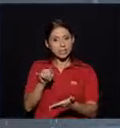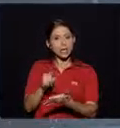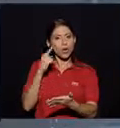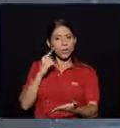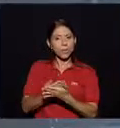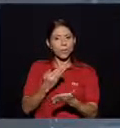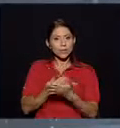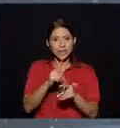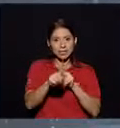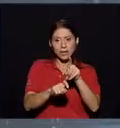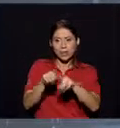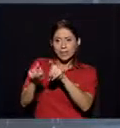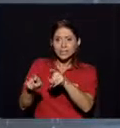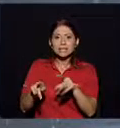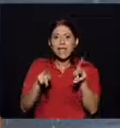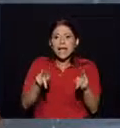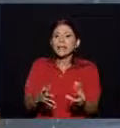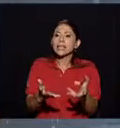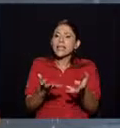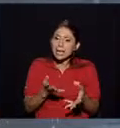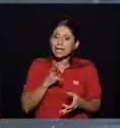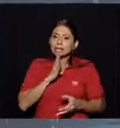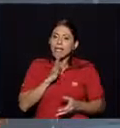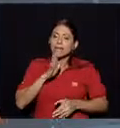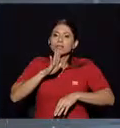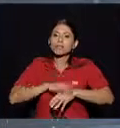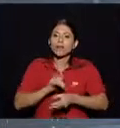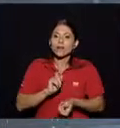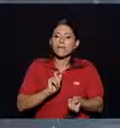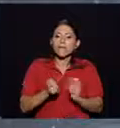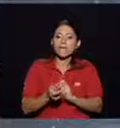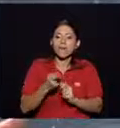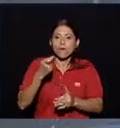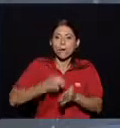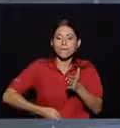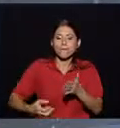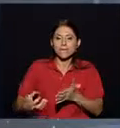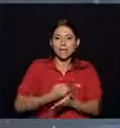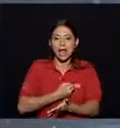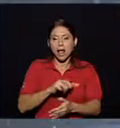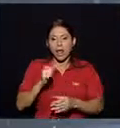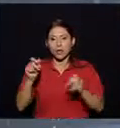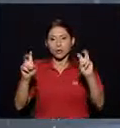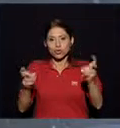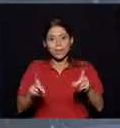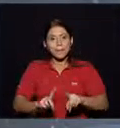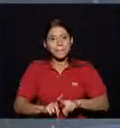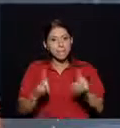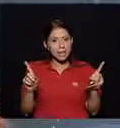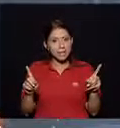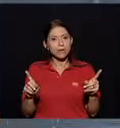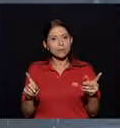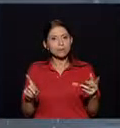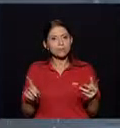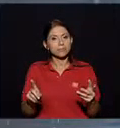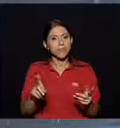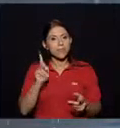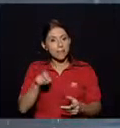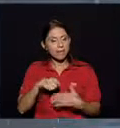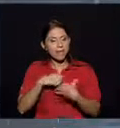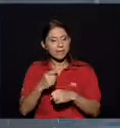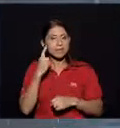las encuestas así lo demuestran, la gente está dispuesta a que se hable de reforma fiscal y de otros temas, pero desde la perspectiva